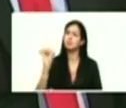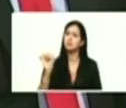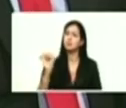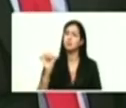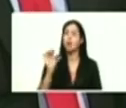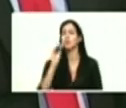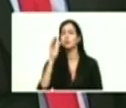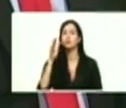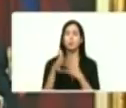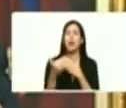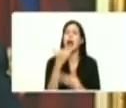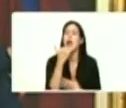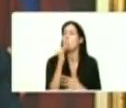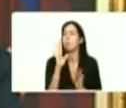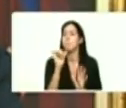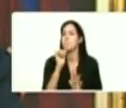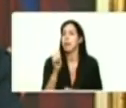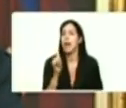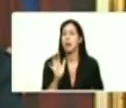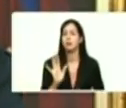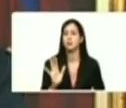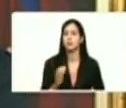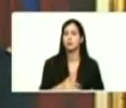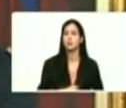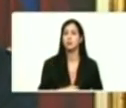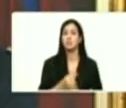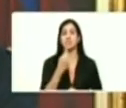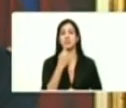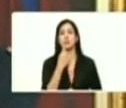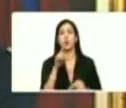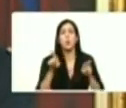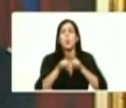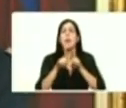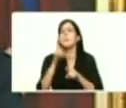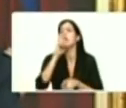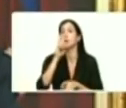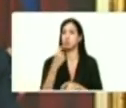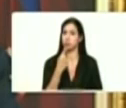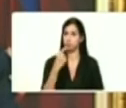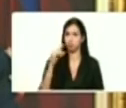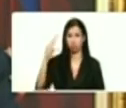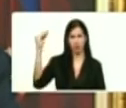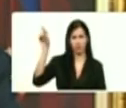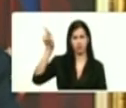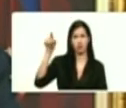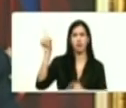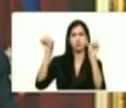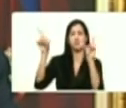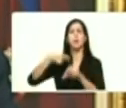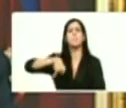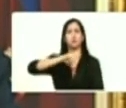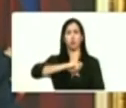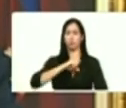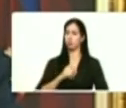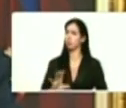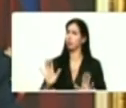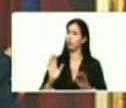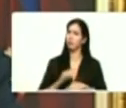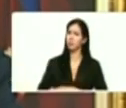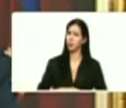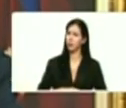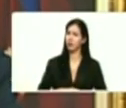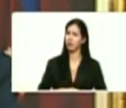van a referir a algo malo los comentaristas periodistas sí porque usted se parece maduro pero si usted es bravo ¿vale?